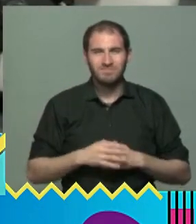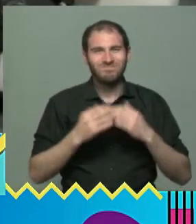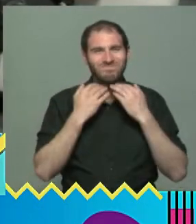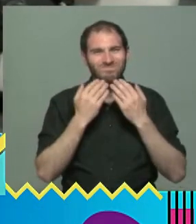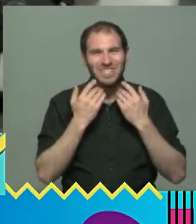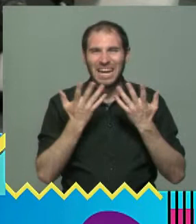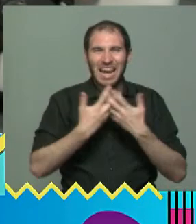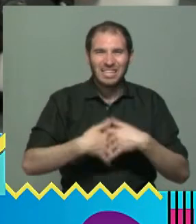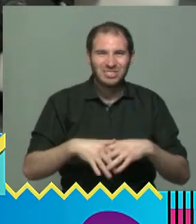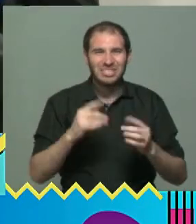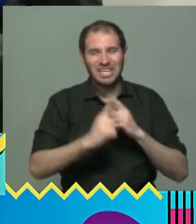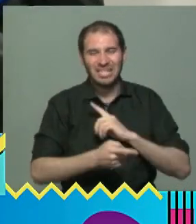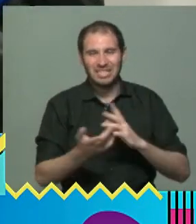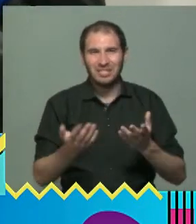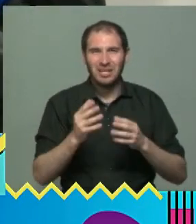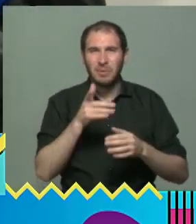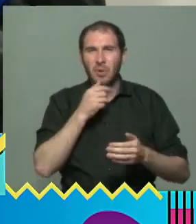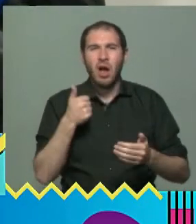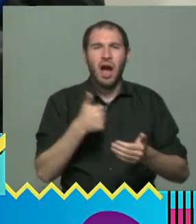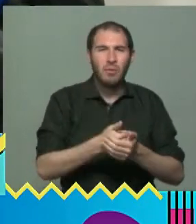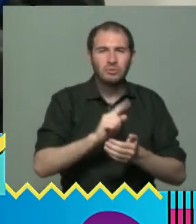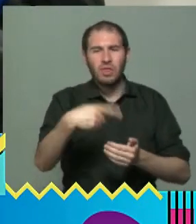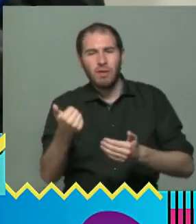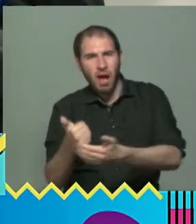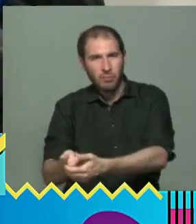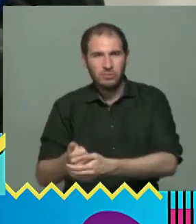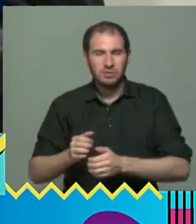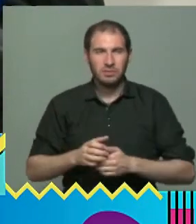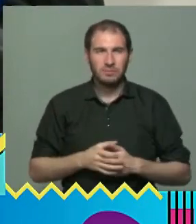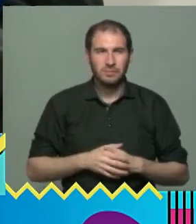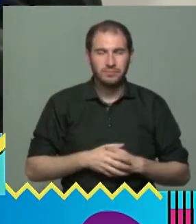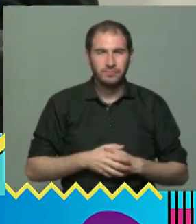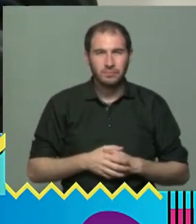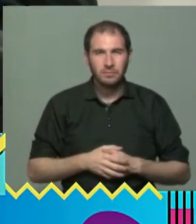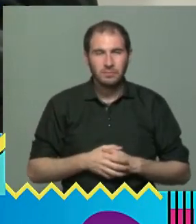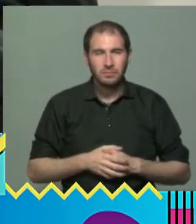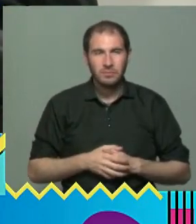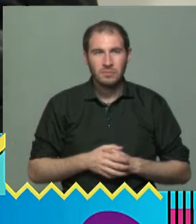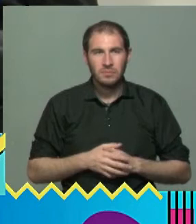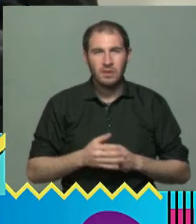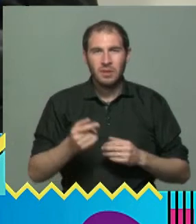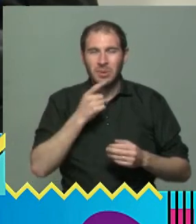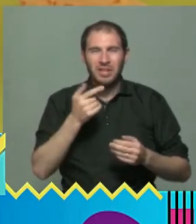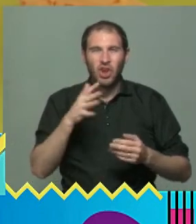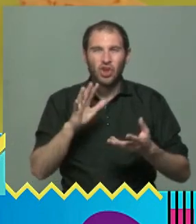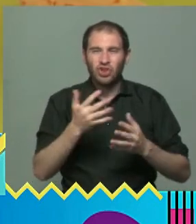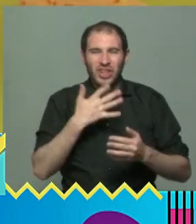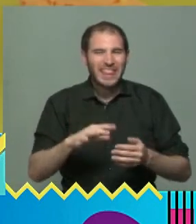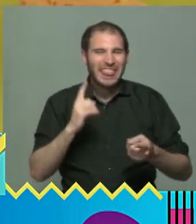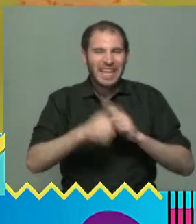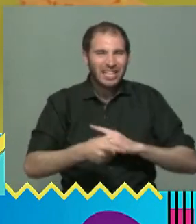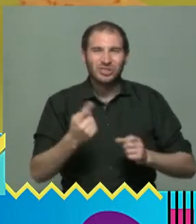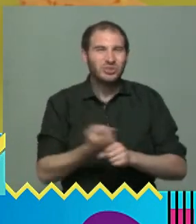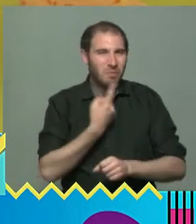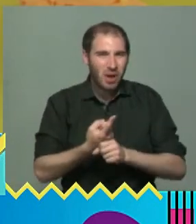si hay una relación directa, como el abusador que después abusa. yo creo que no se puede interpretar de forma directa.